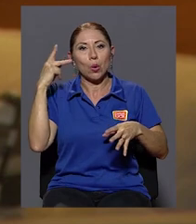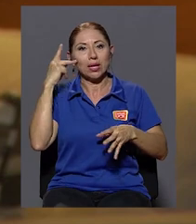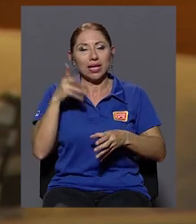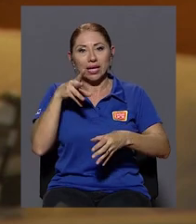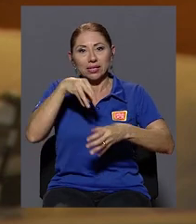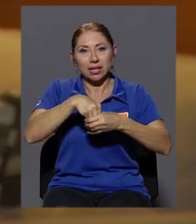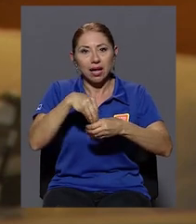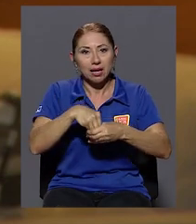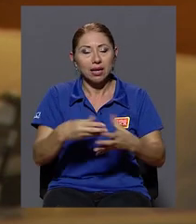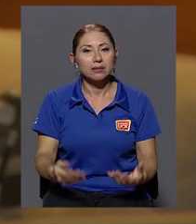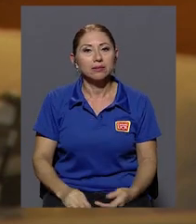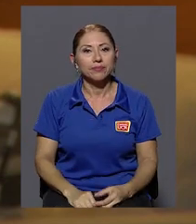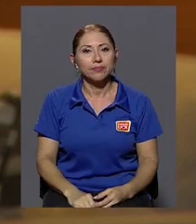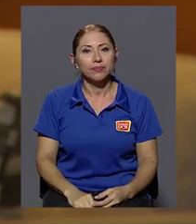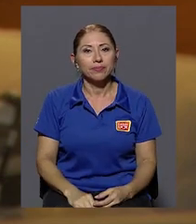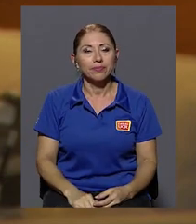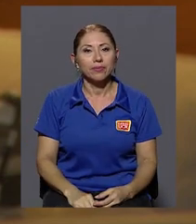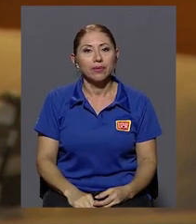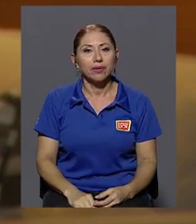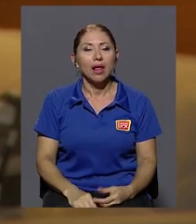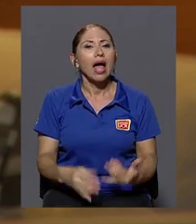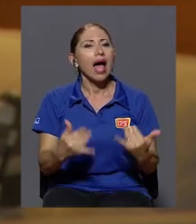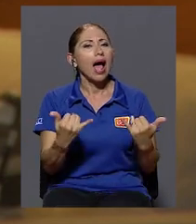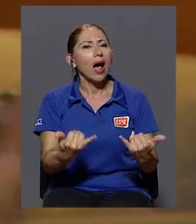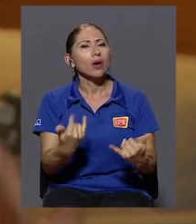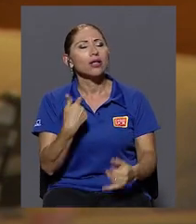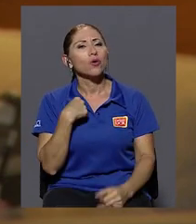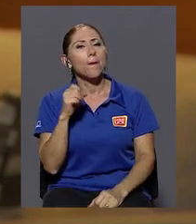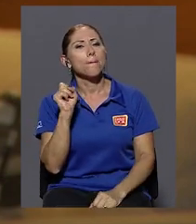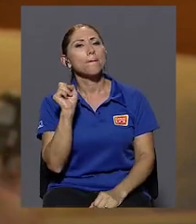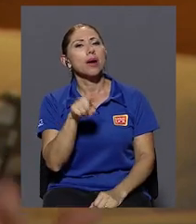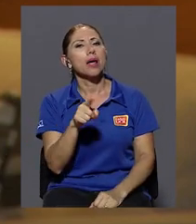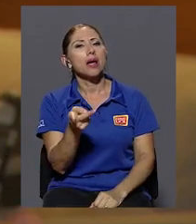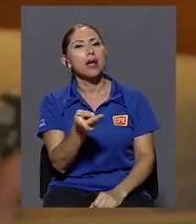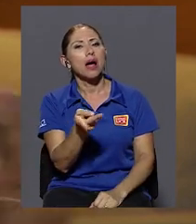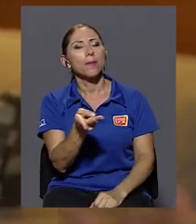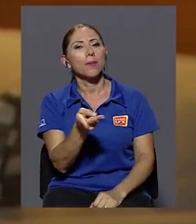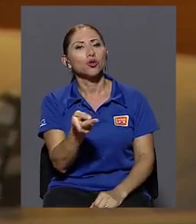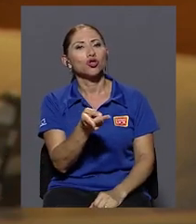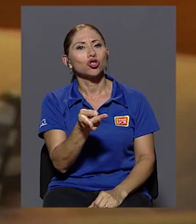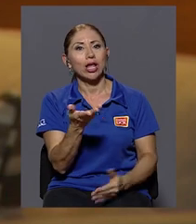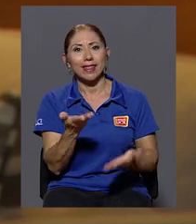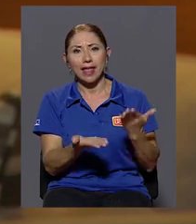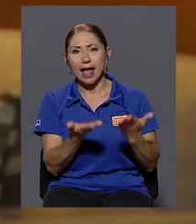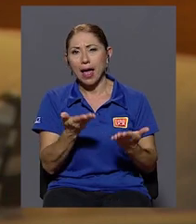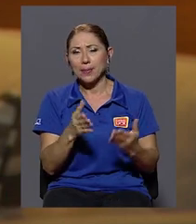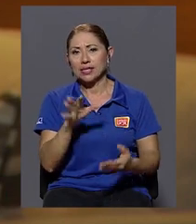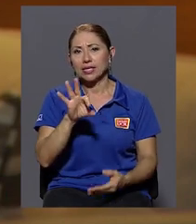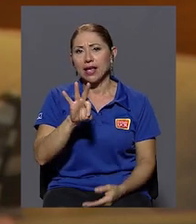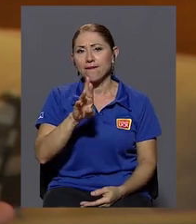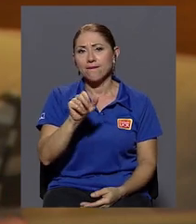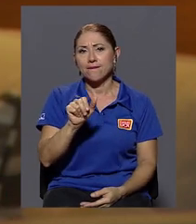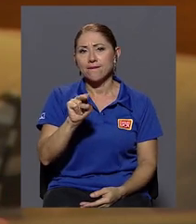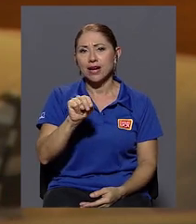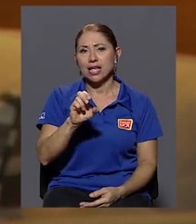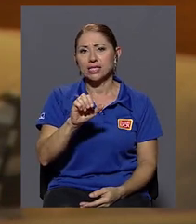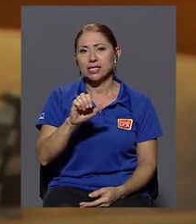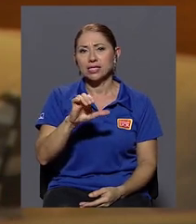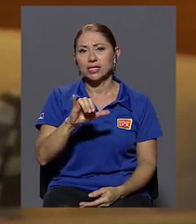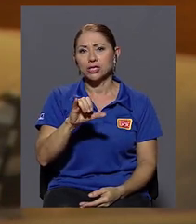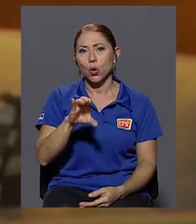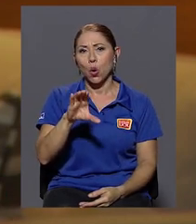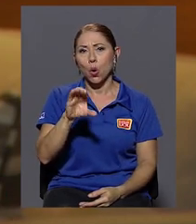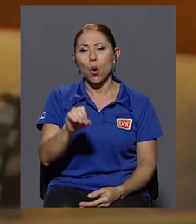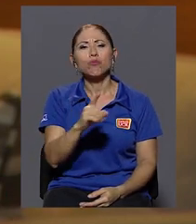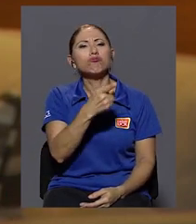¿no? Ahora, me pregunta hacia ambos, quizá Francisco, ¿cómo se